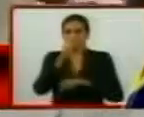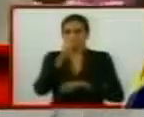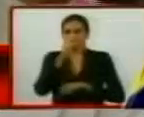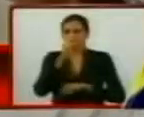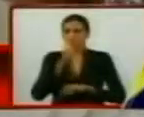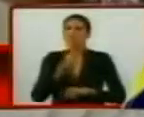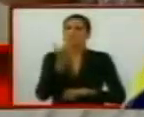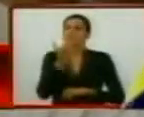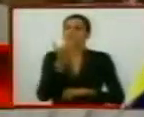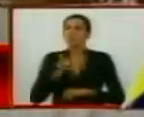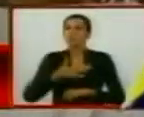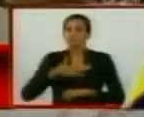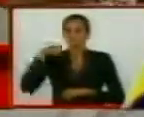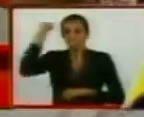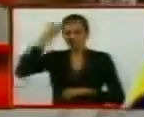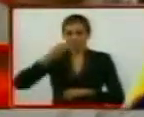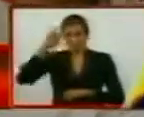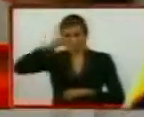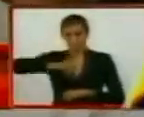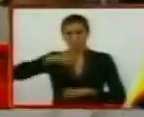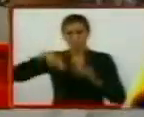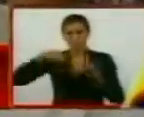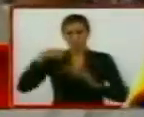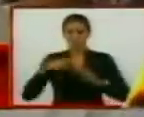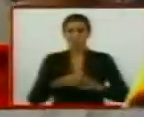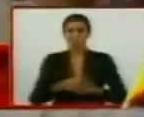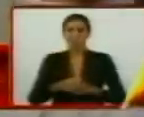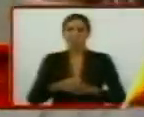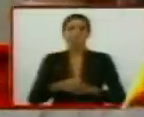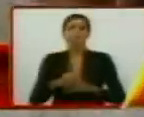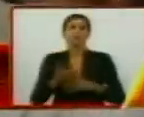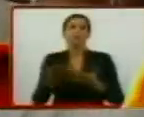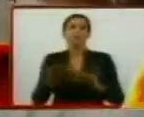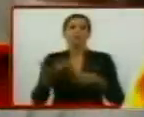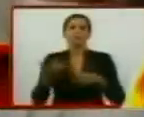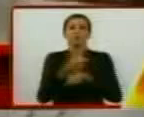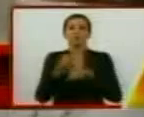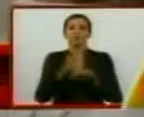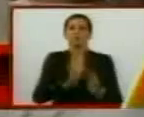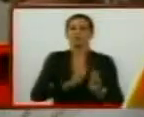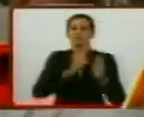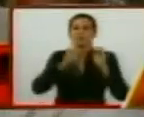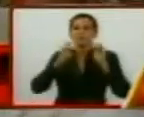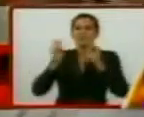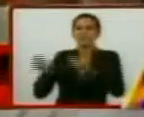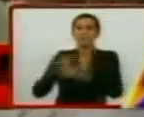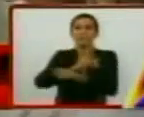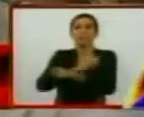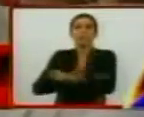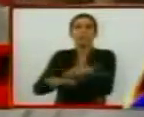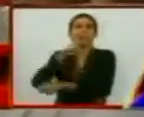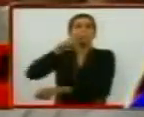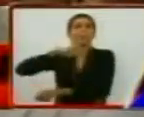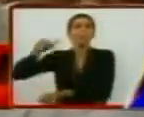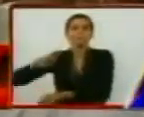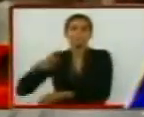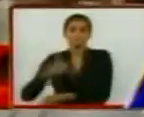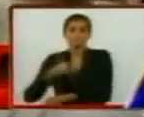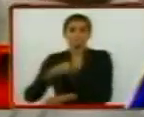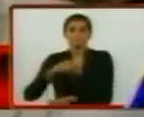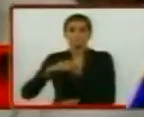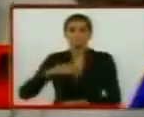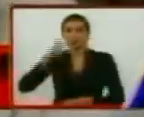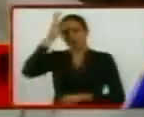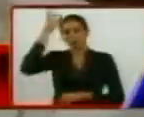creo como revolucionario es la parte de darle poder al pueblo. Yo vengo de un consejo comunal que me asignaron